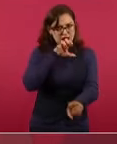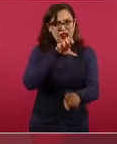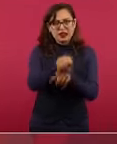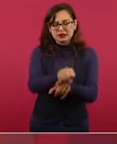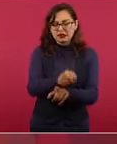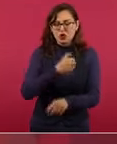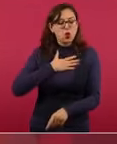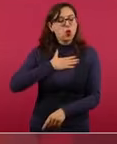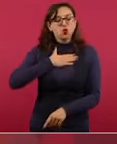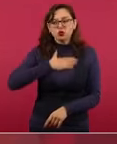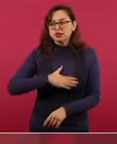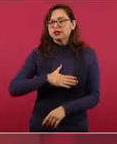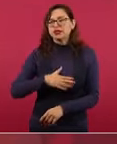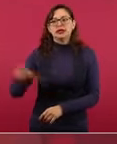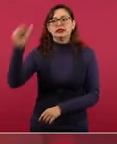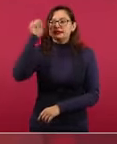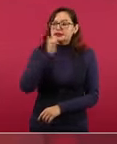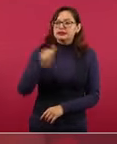siempre